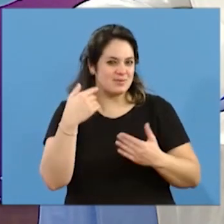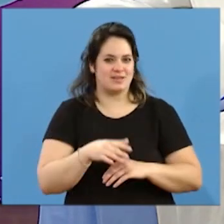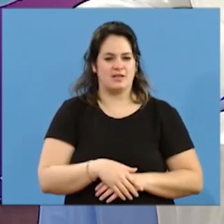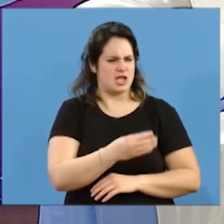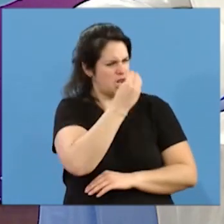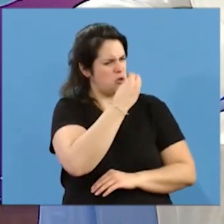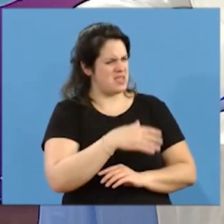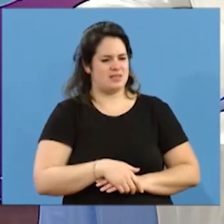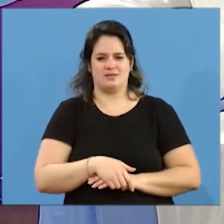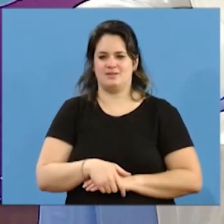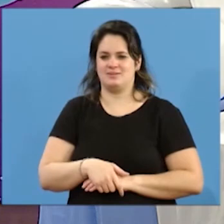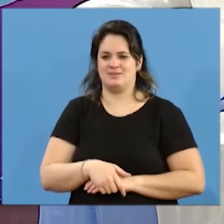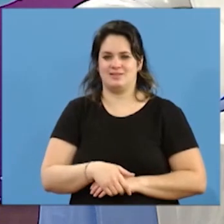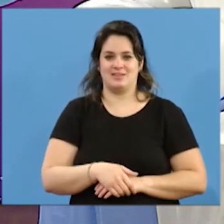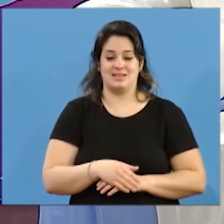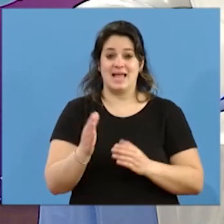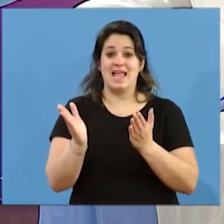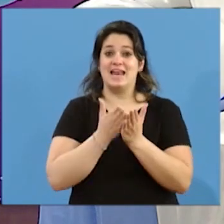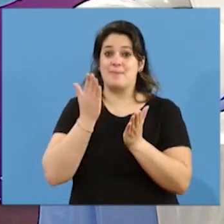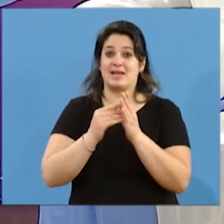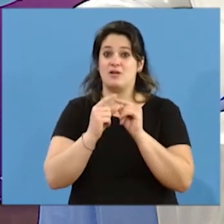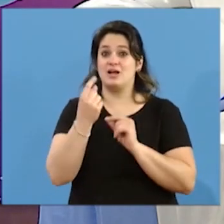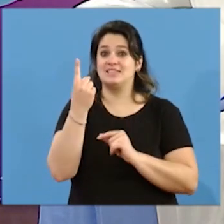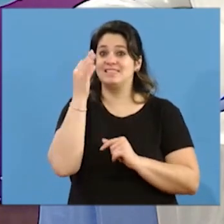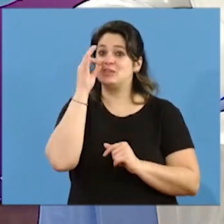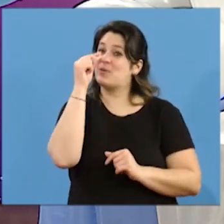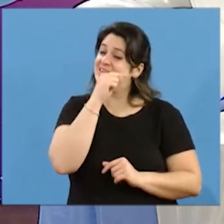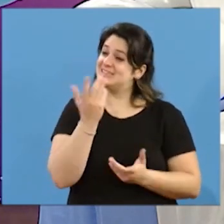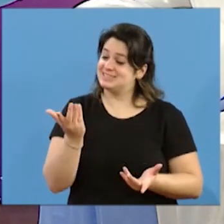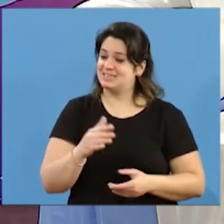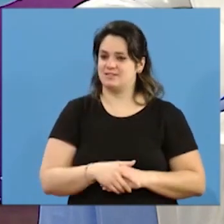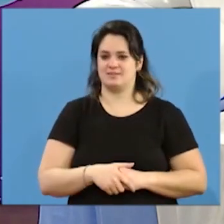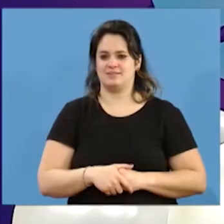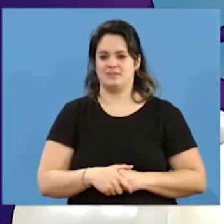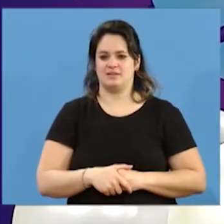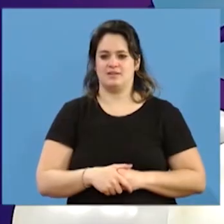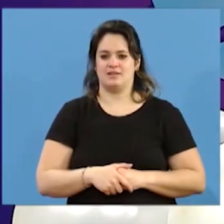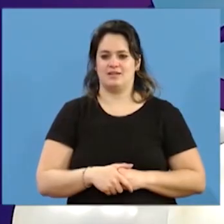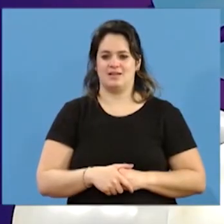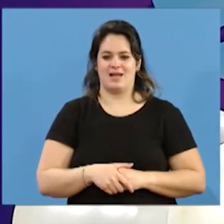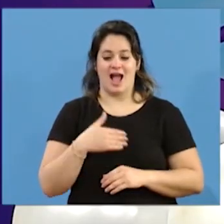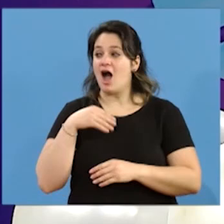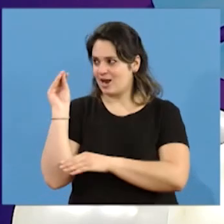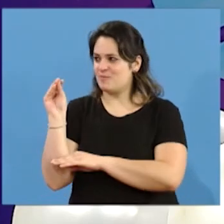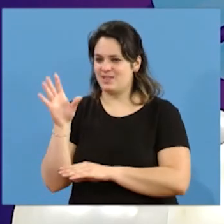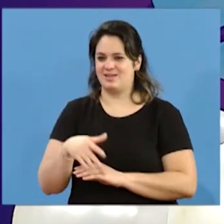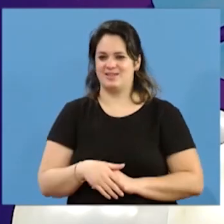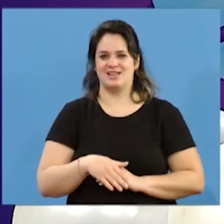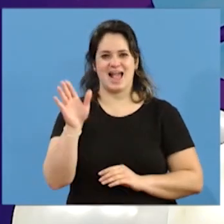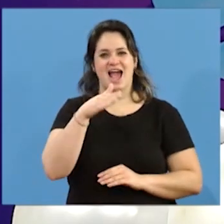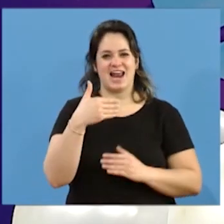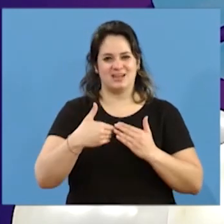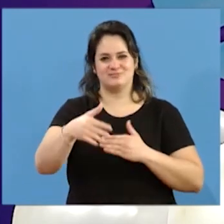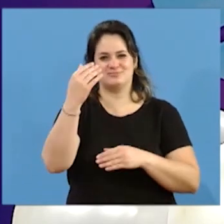para Pepe? 1, 2, 7, 127. La papa para Pepe. Ahora te doy la papa. Pariente. Seguimos en